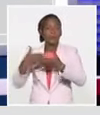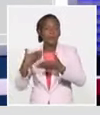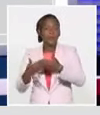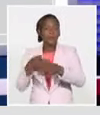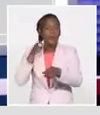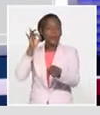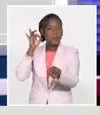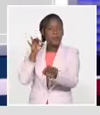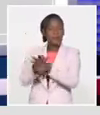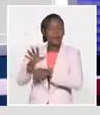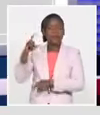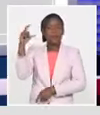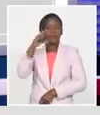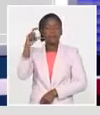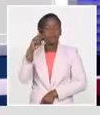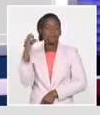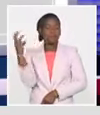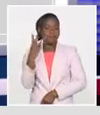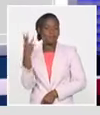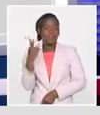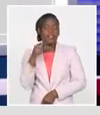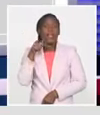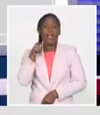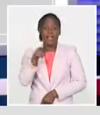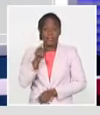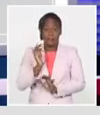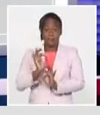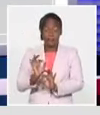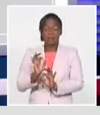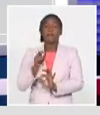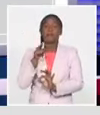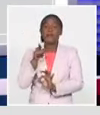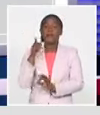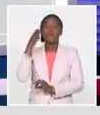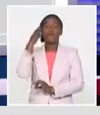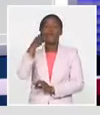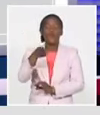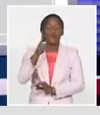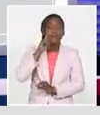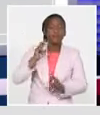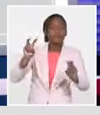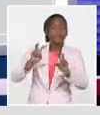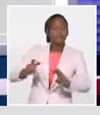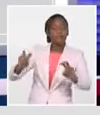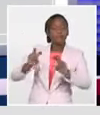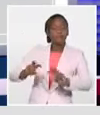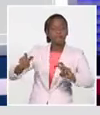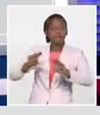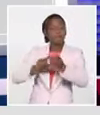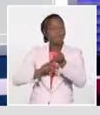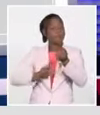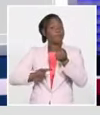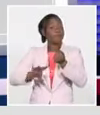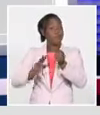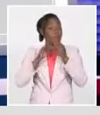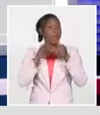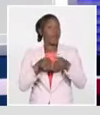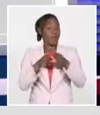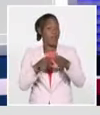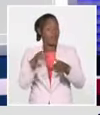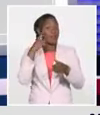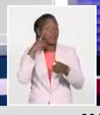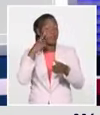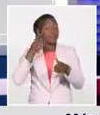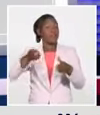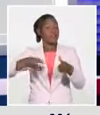candidatos vacunales Abdala y Soberana 02, pero fundamentalmente la provincia de Granma hoy tiene una situación bastante